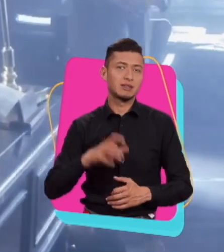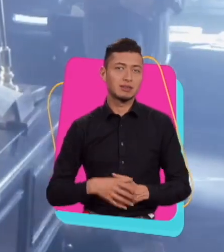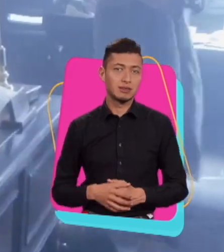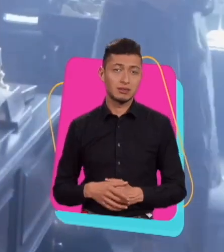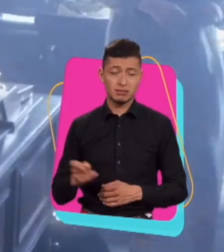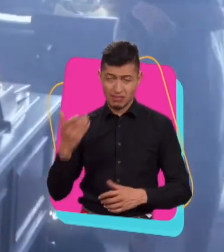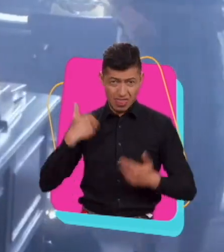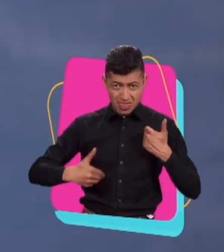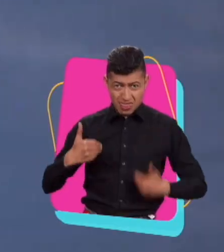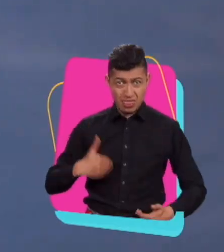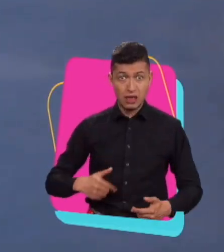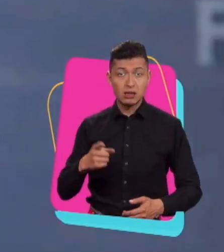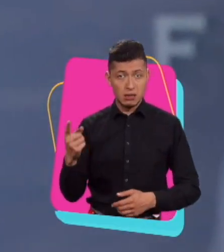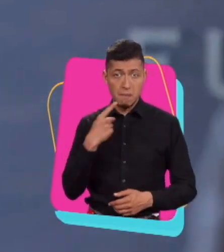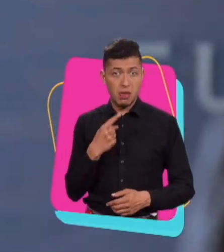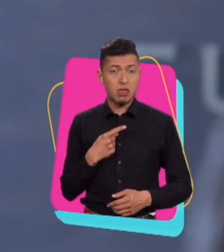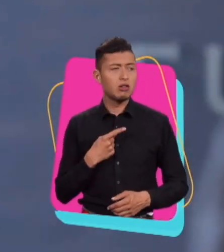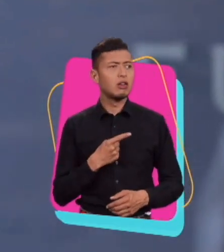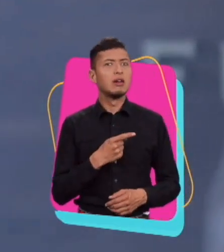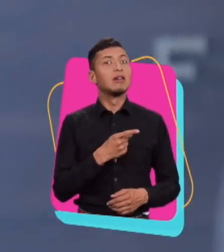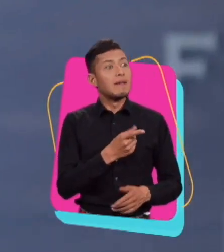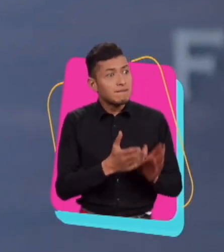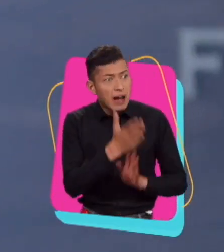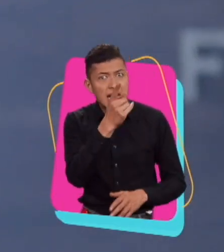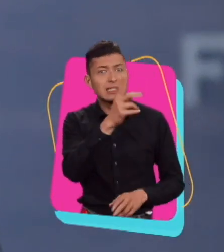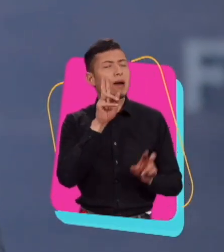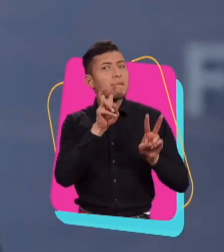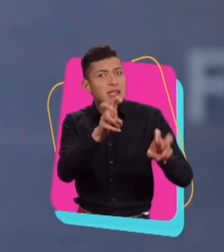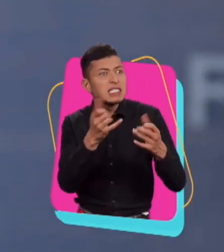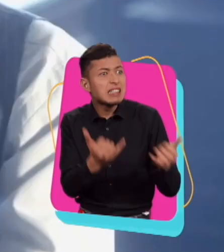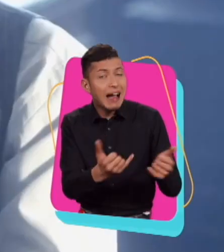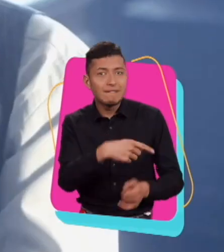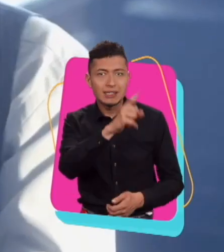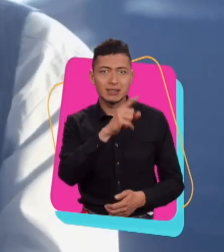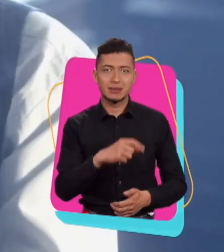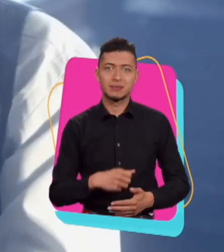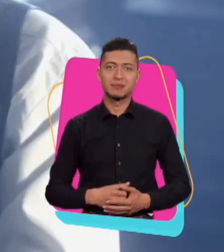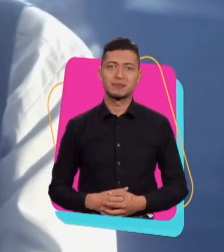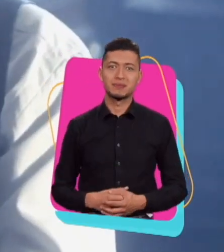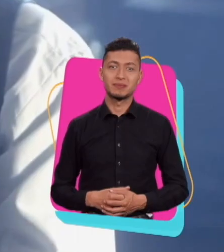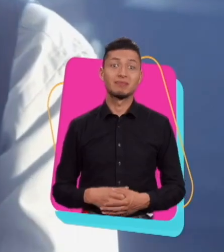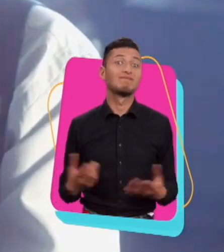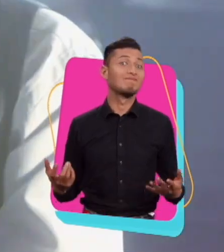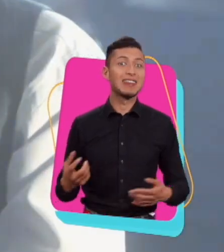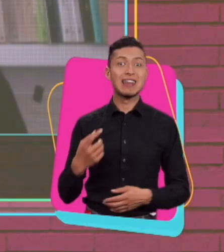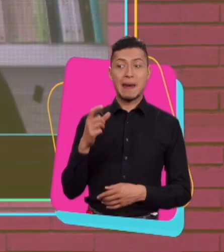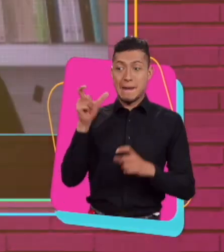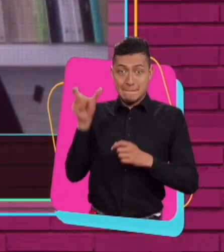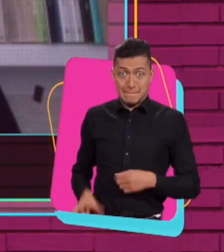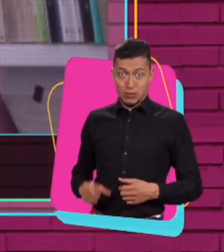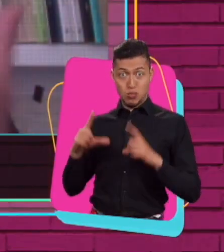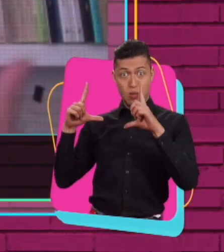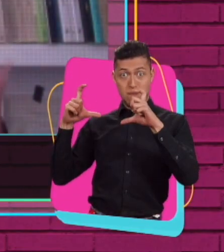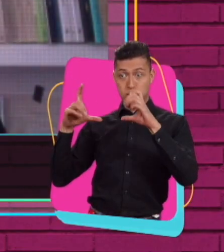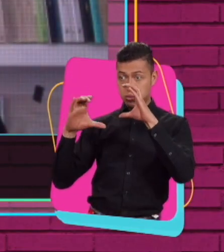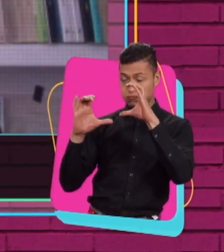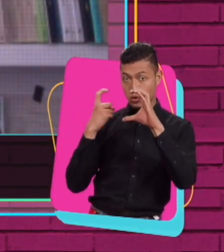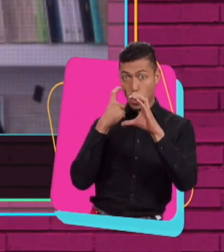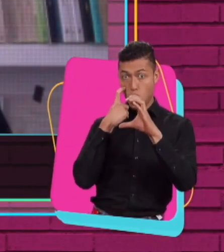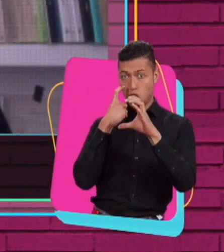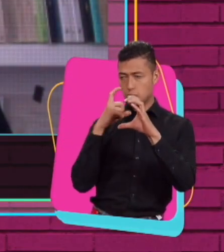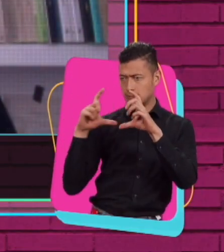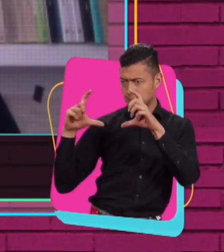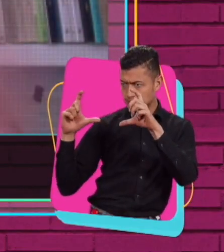antes que lo deportaran. Así, todo malherido como estaba, me decía, vaya, salga, investigue cuanto antes. Es el ojo del